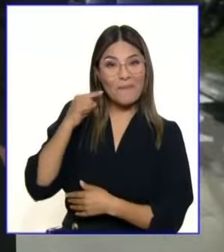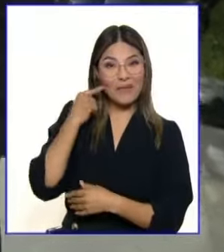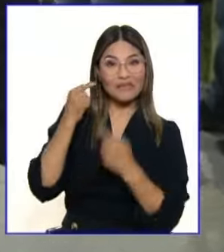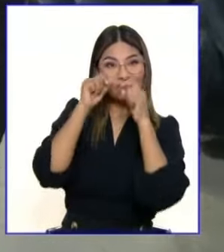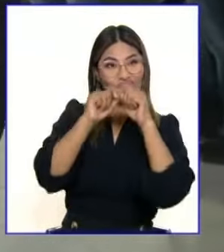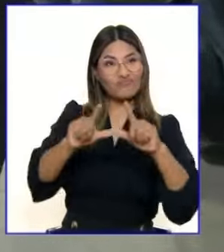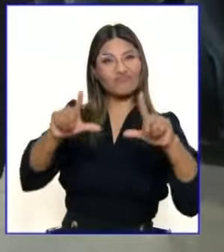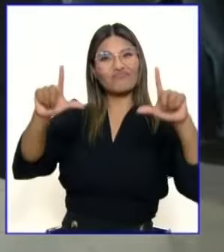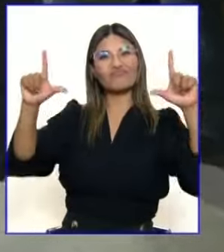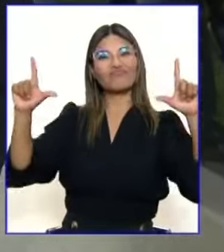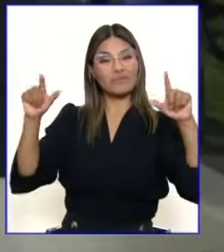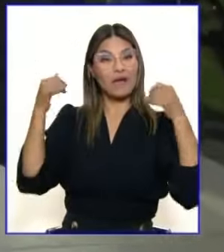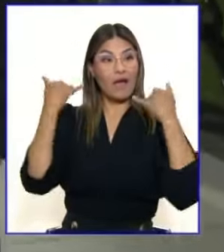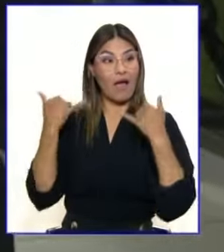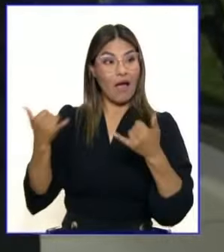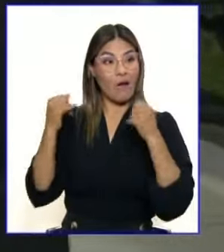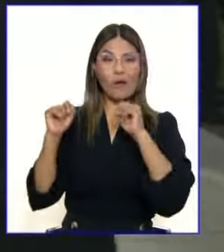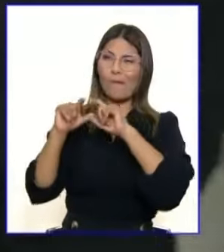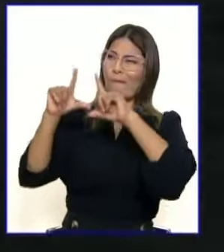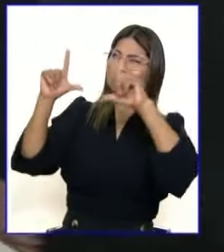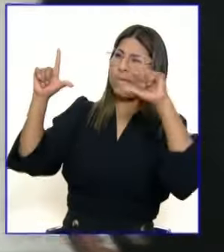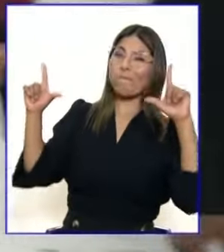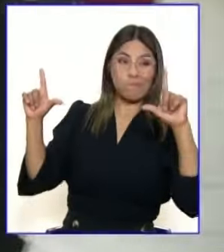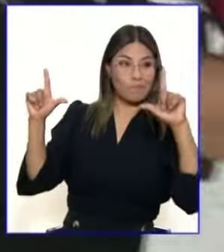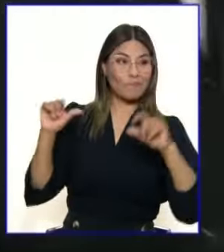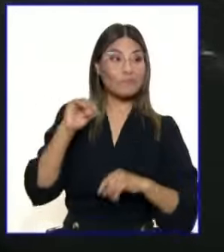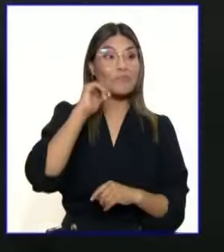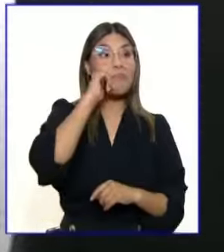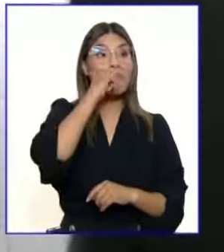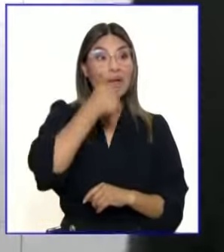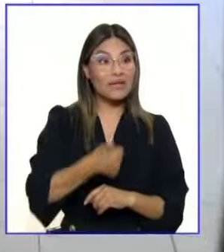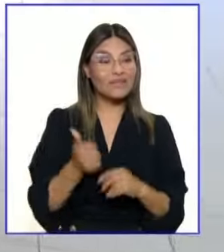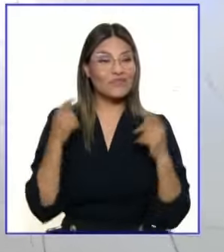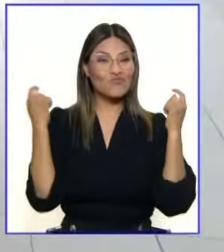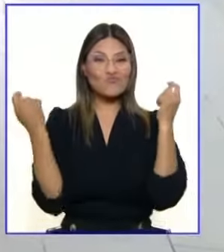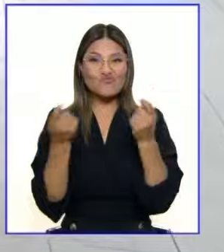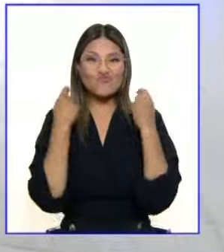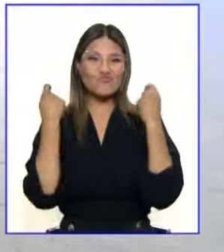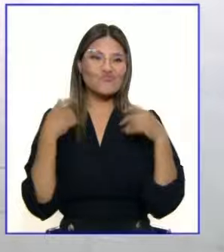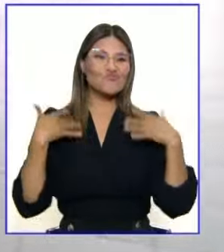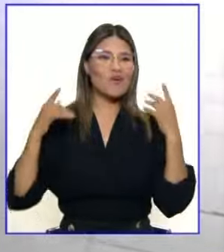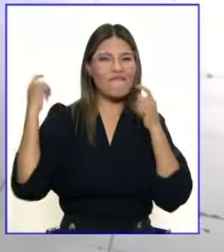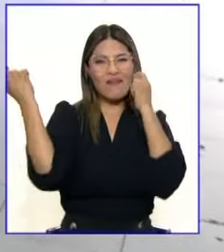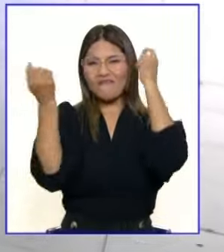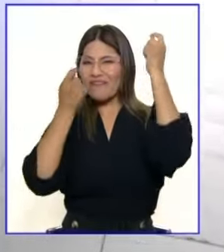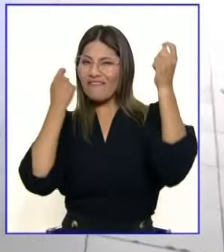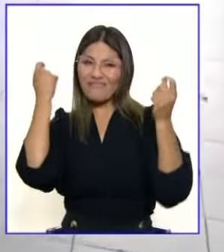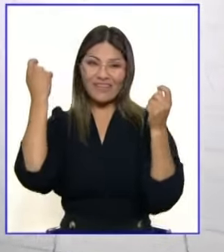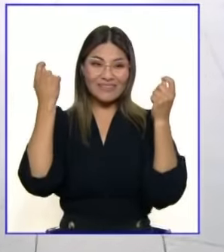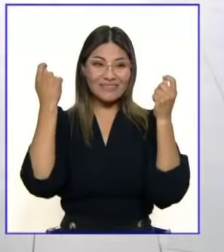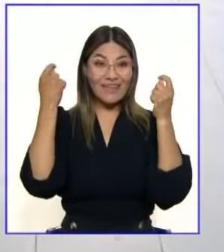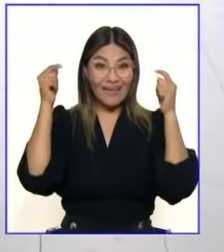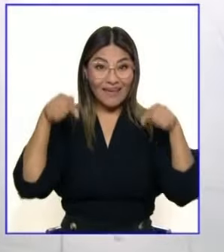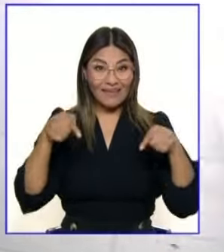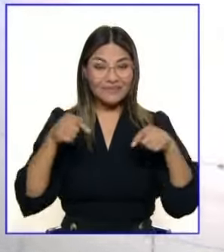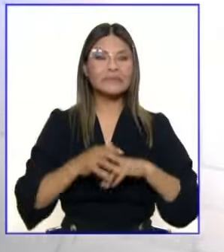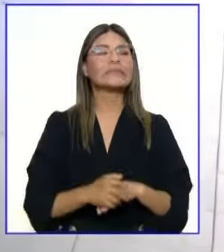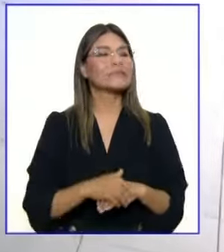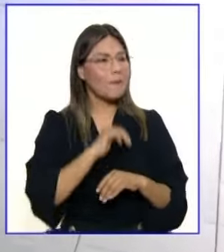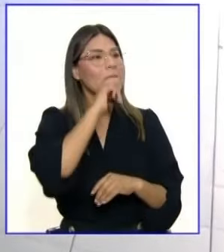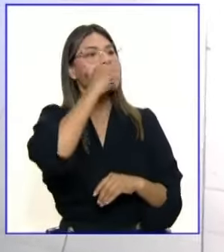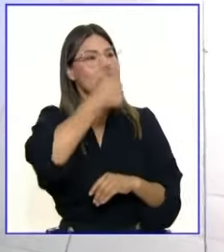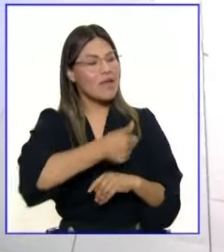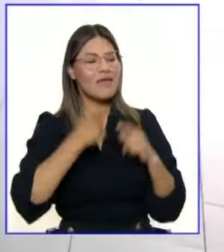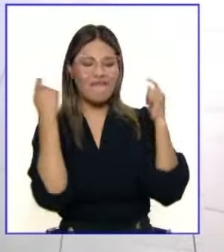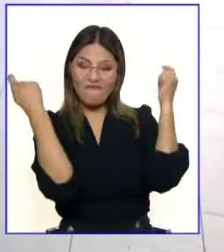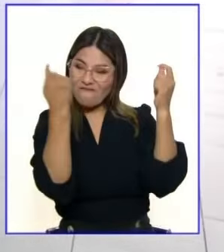Asia-Pacífico 2024 ahora en esta pantalla grande, pero mañana va a haber una fiesta acá. Mañana hay fiesta. Esto es algo que